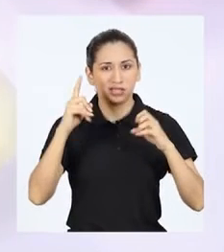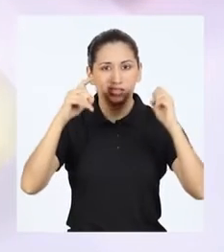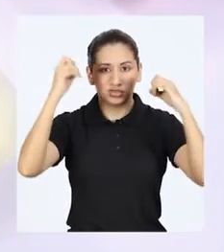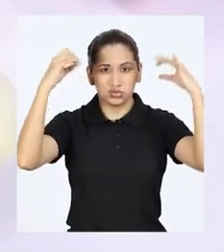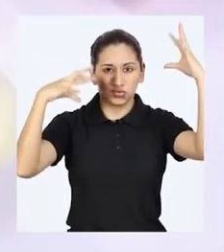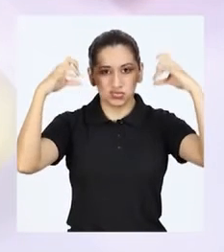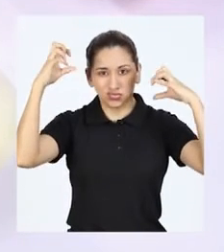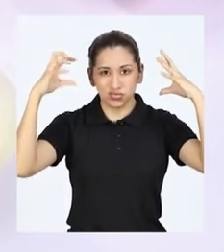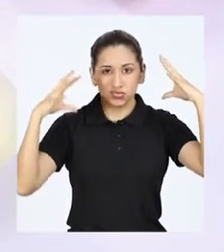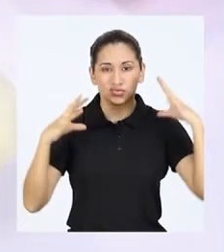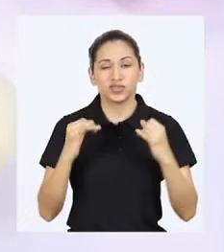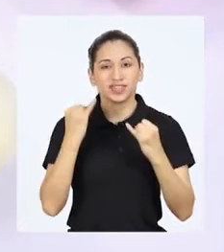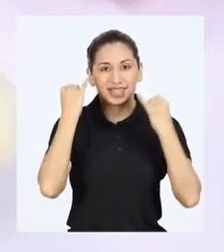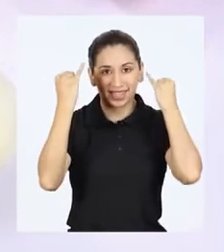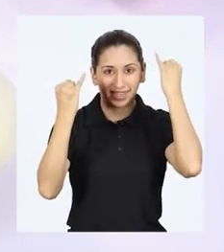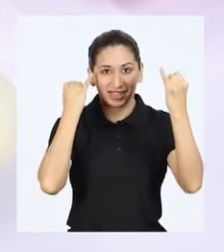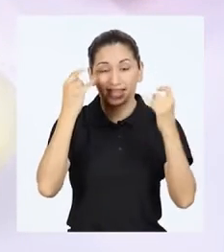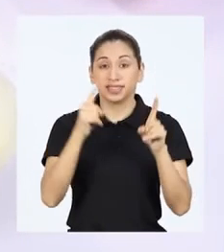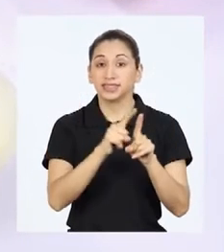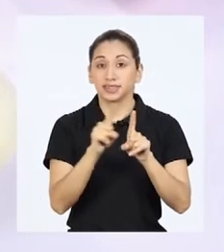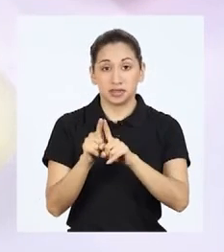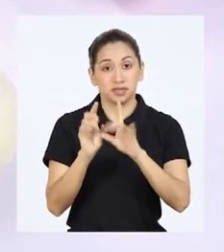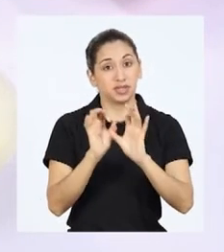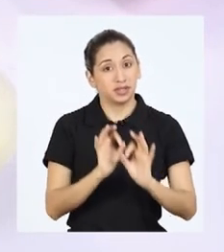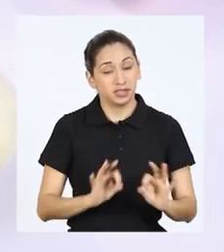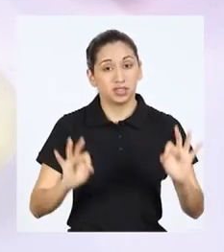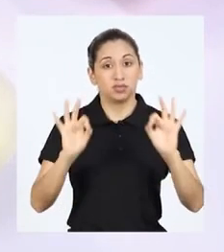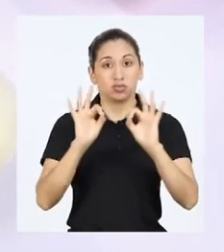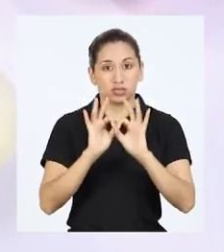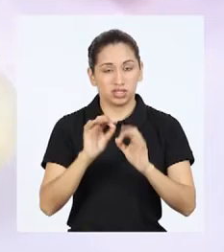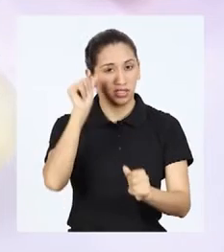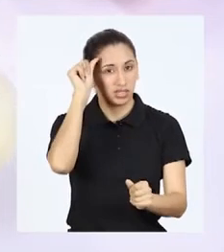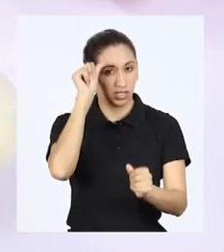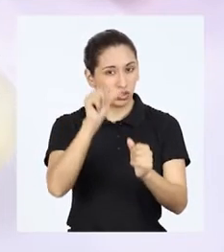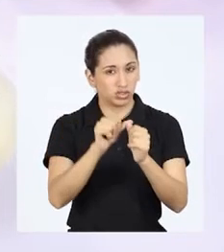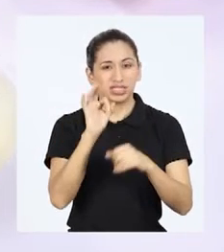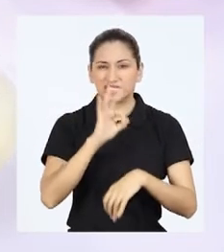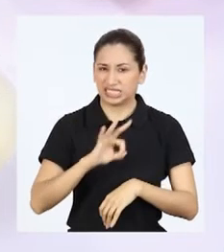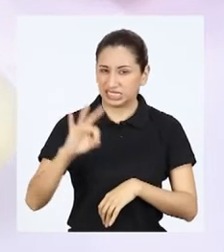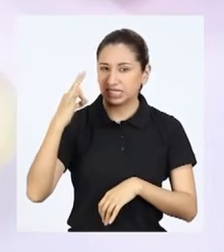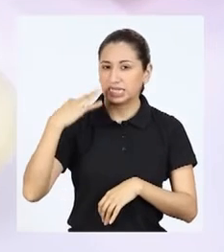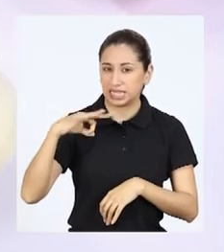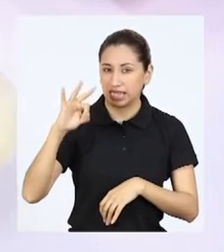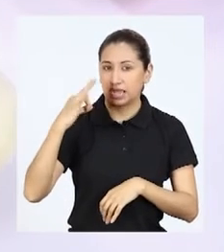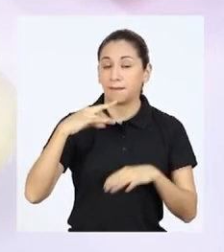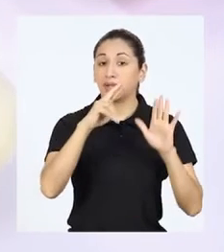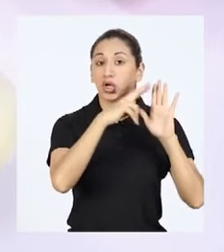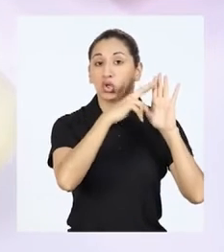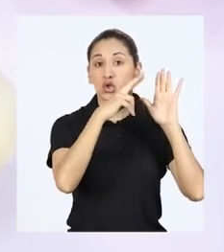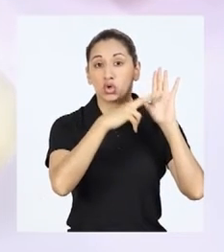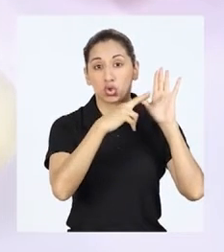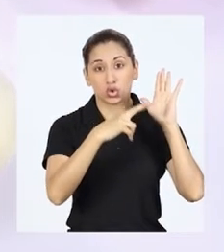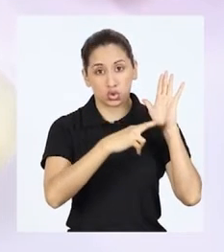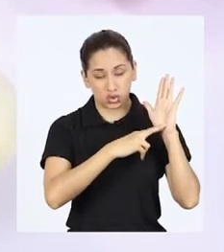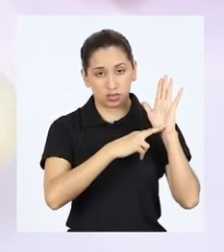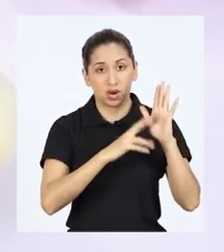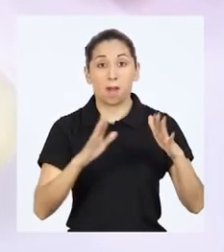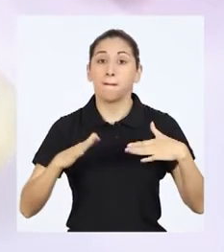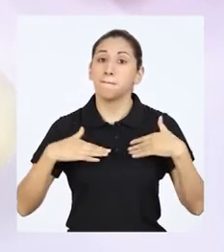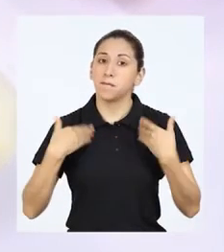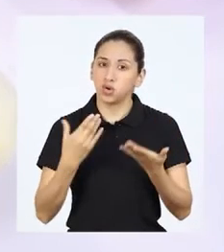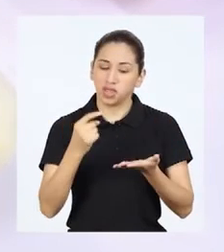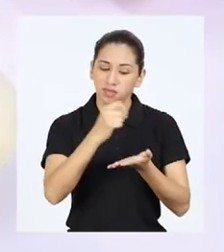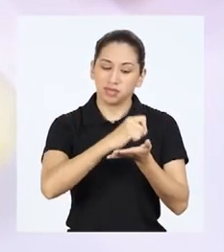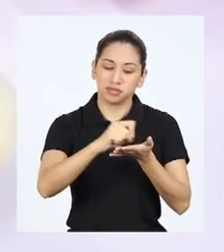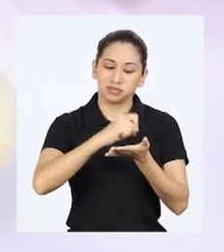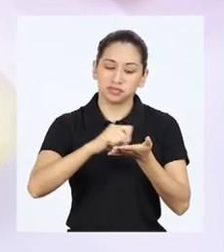de ideas. También es importante recordar siempre las normas. Podemos dejarlas